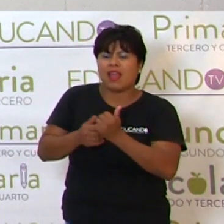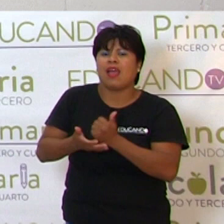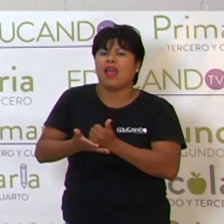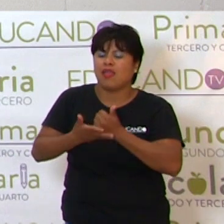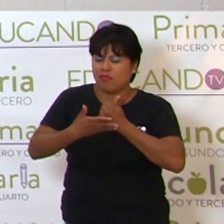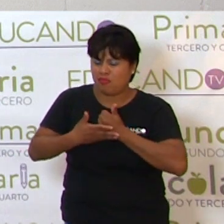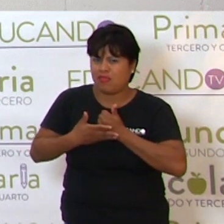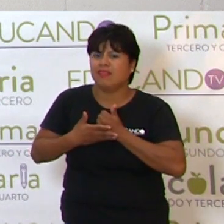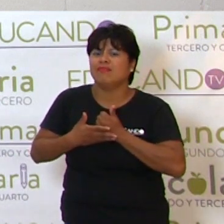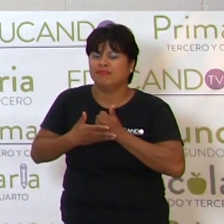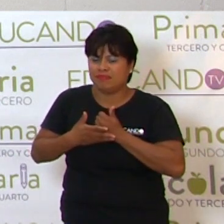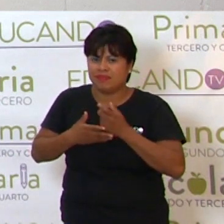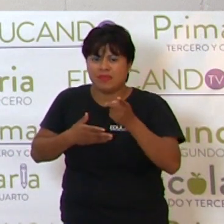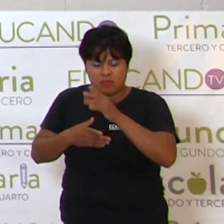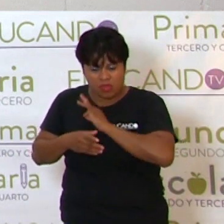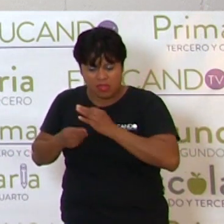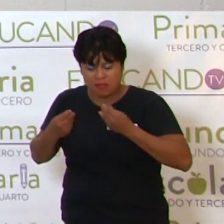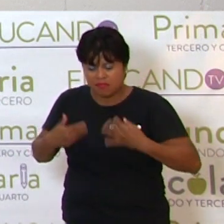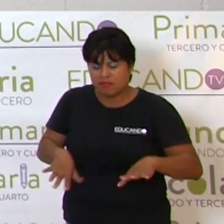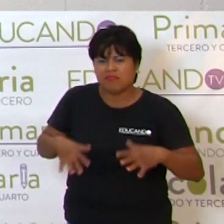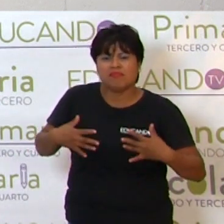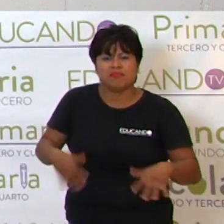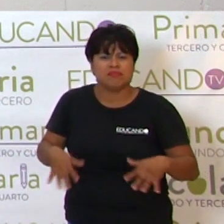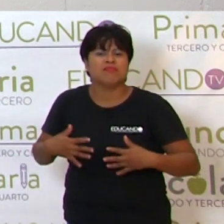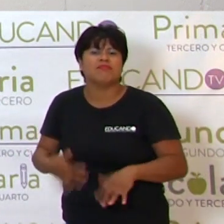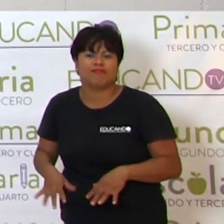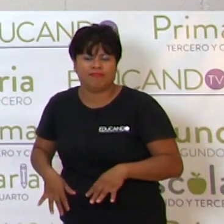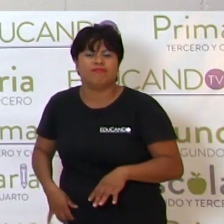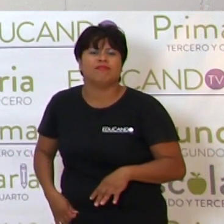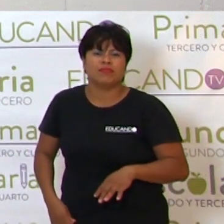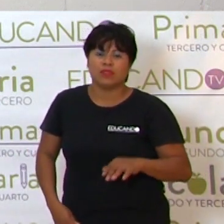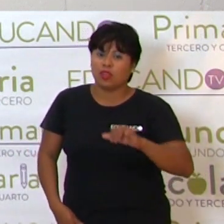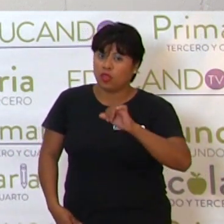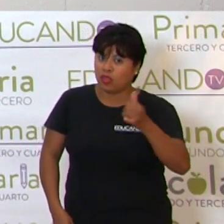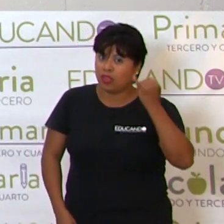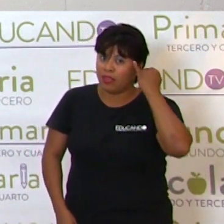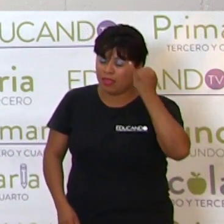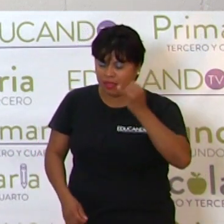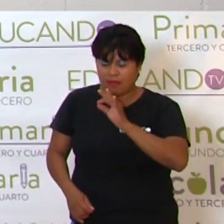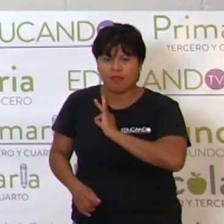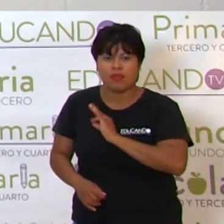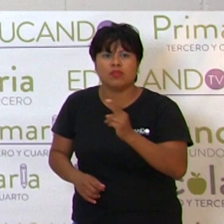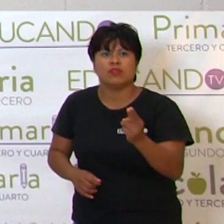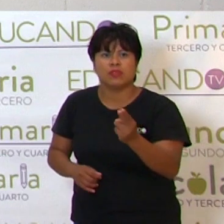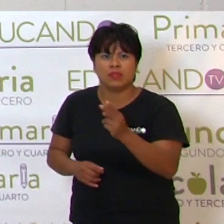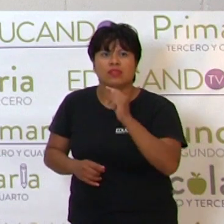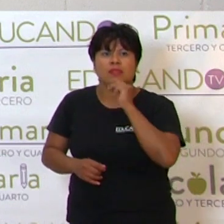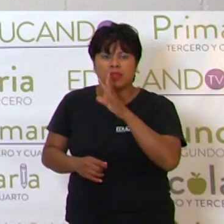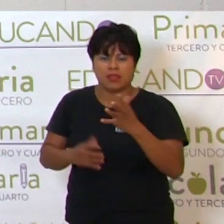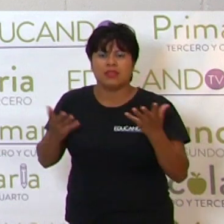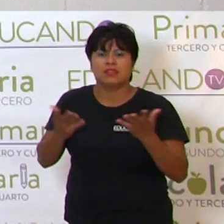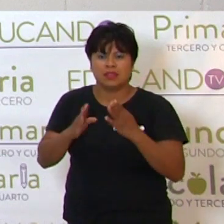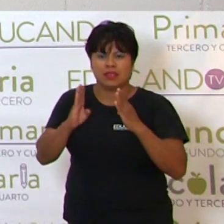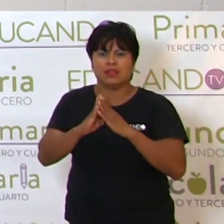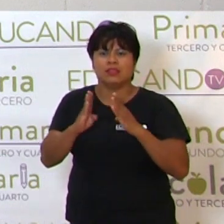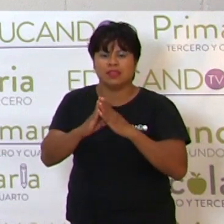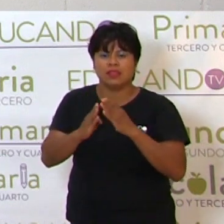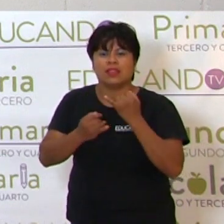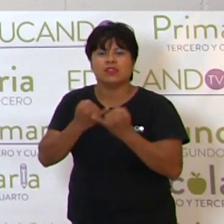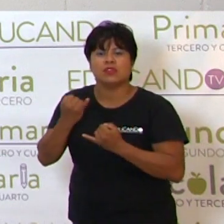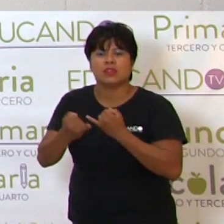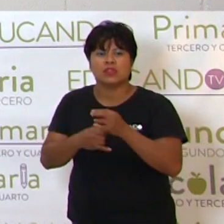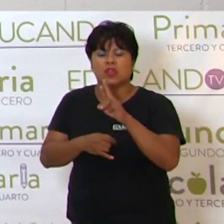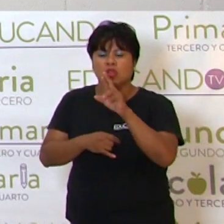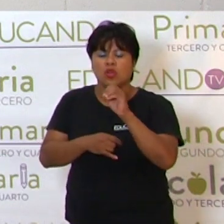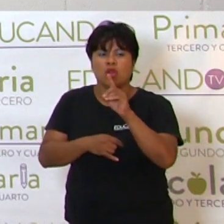Y entonces ustedes empiezan a soltarse. Muy bien. Otra idea que ustedes también pueden desarrollar en casita es el juego de